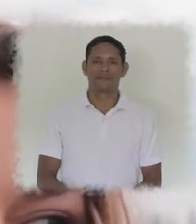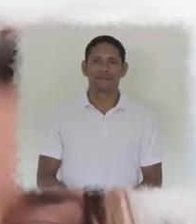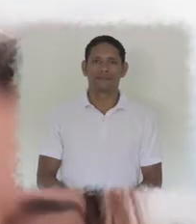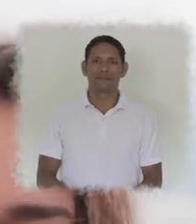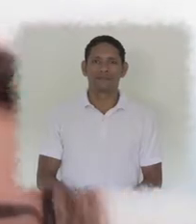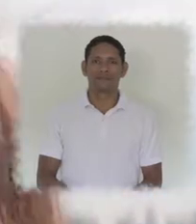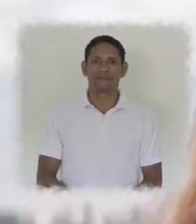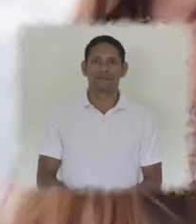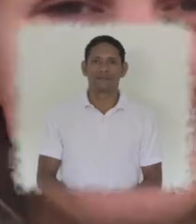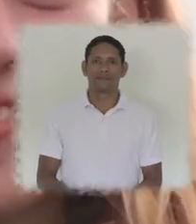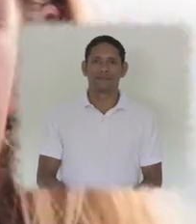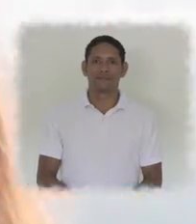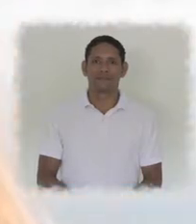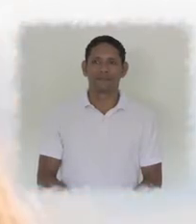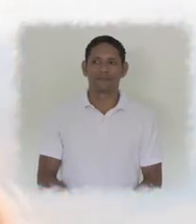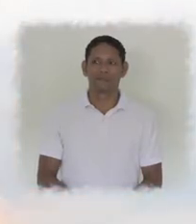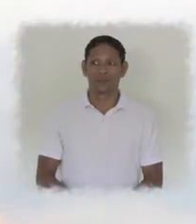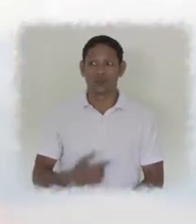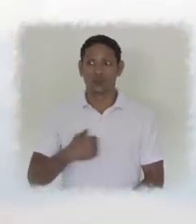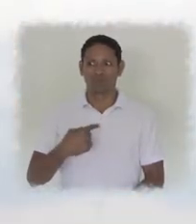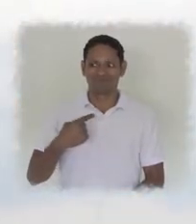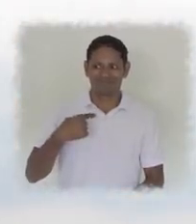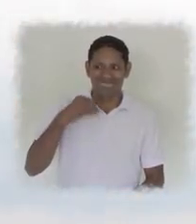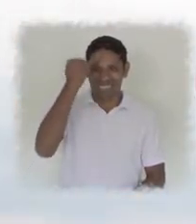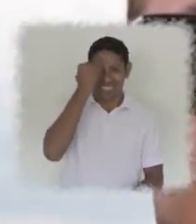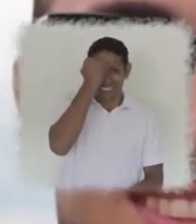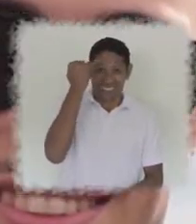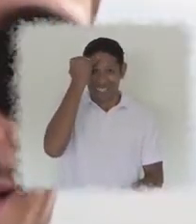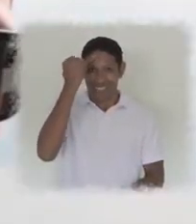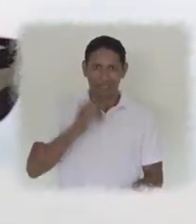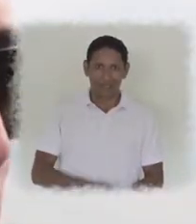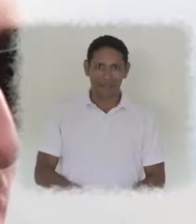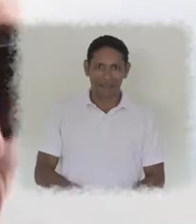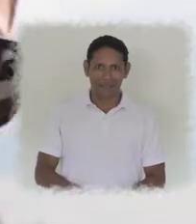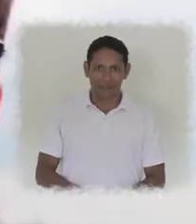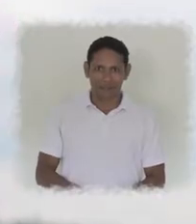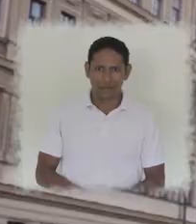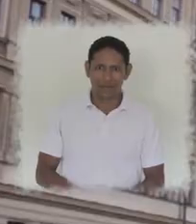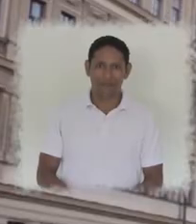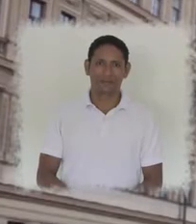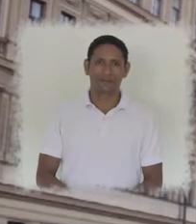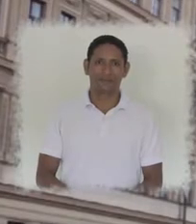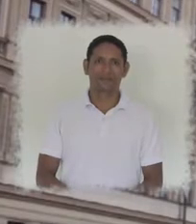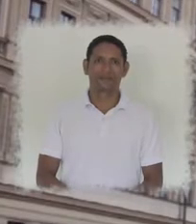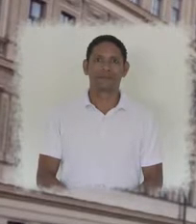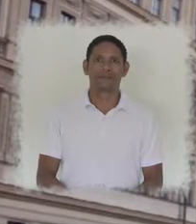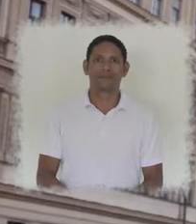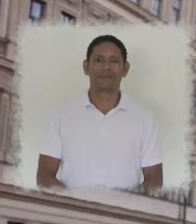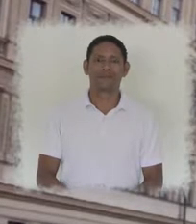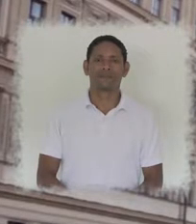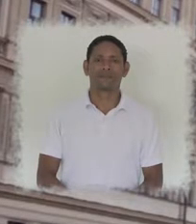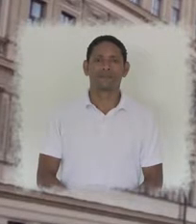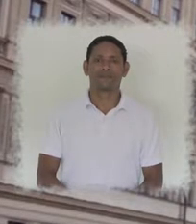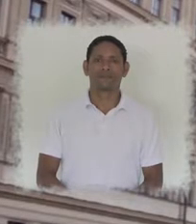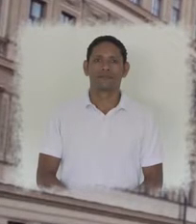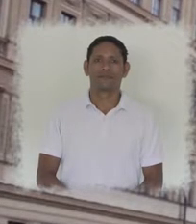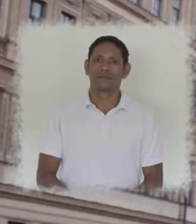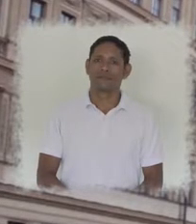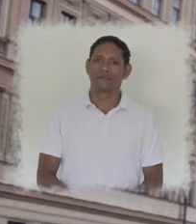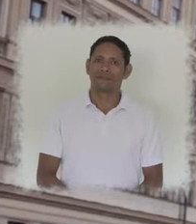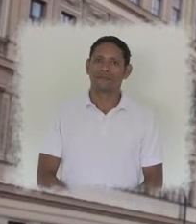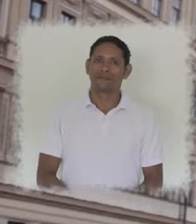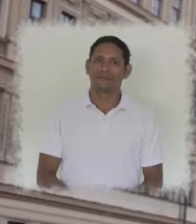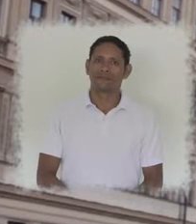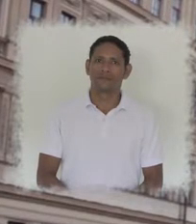Laurent from the Netherlands. Luigi from Italy. Blanche from France. One of the most important learning that you can have here